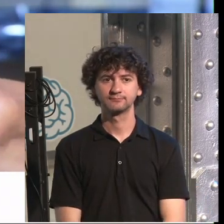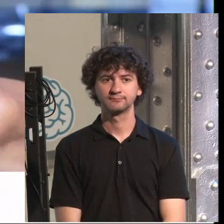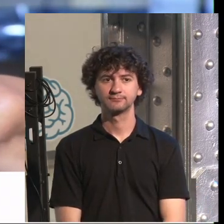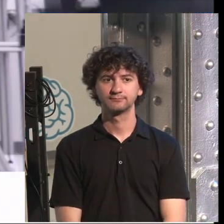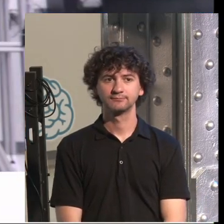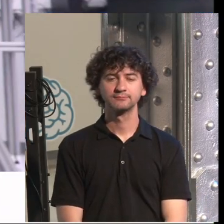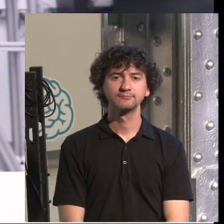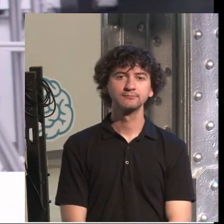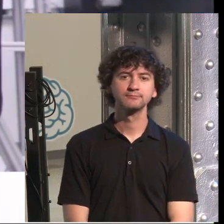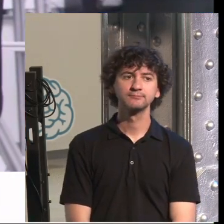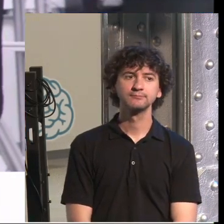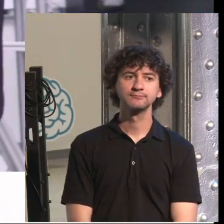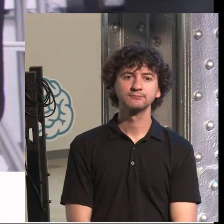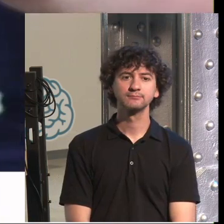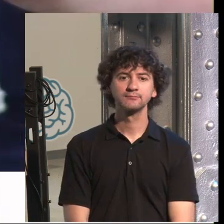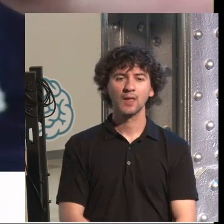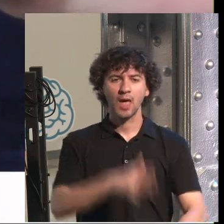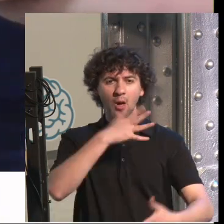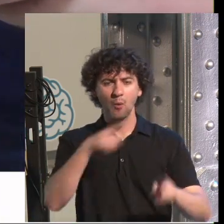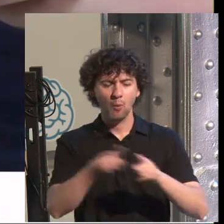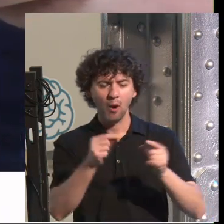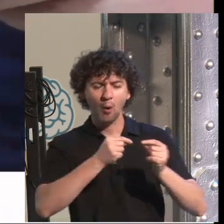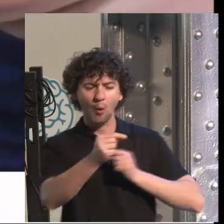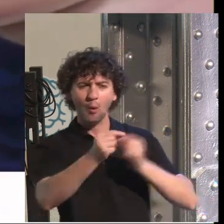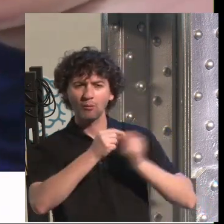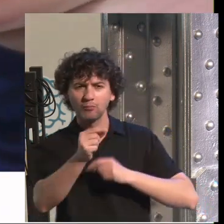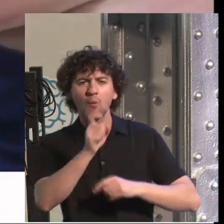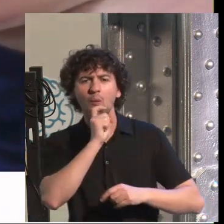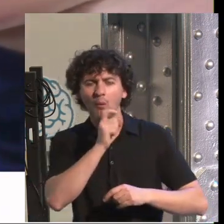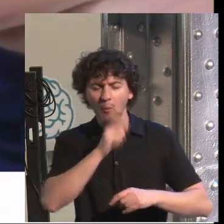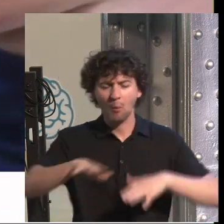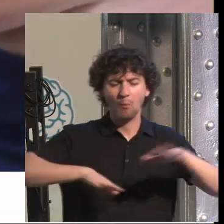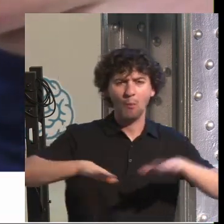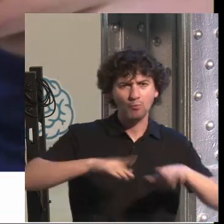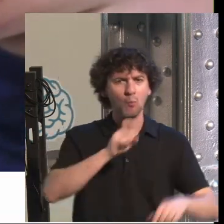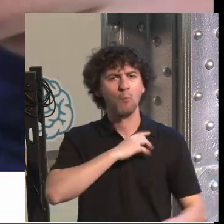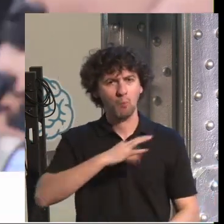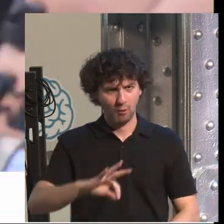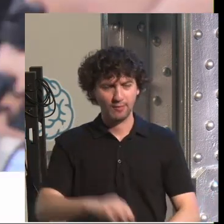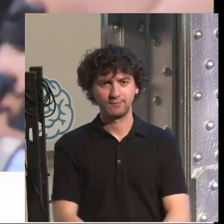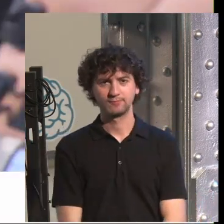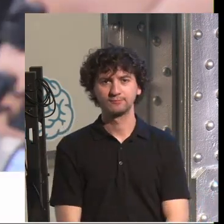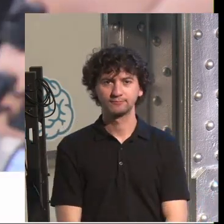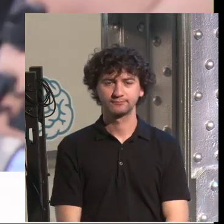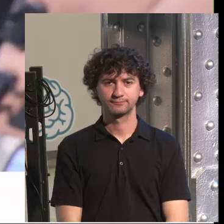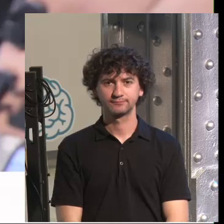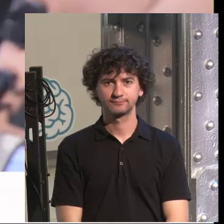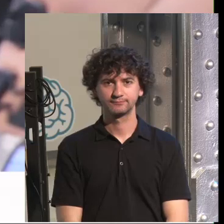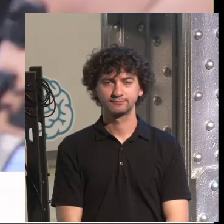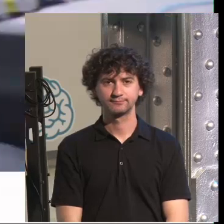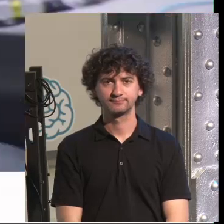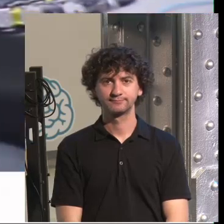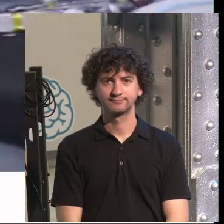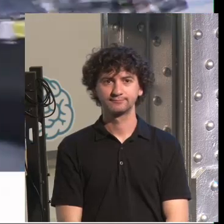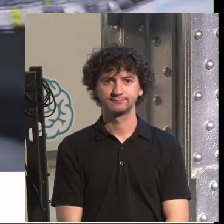Ahora lo veréis cómo mueve el brazo remotamente, que eso es súper. Johnny's implant allows for more strength and mobility, but maybe more impressive is he can control the arm